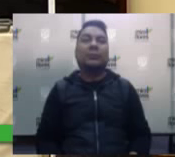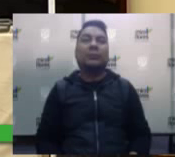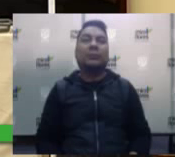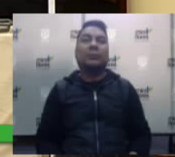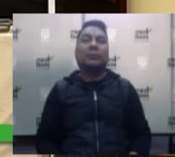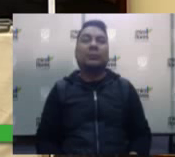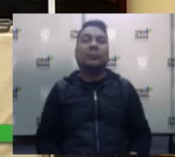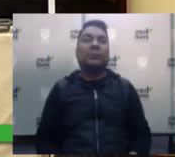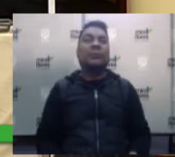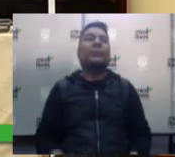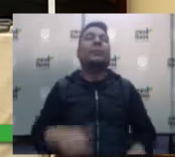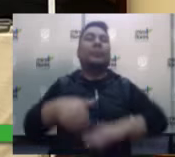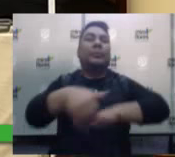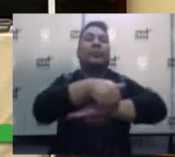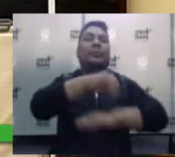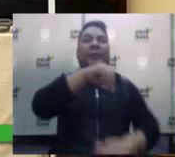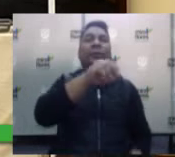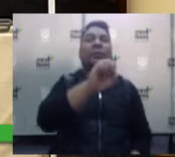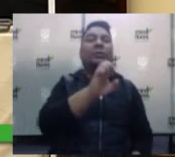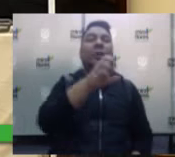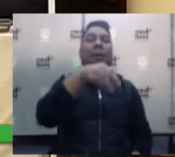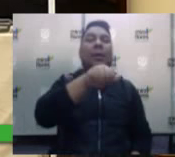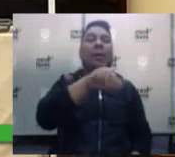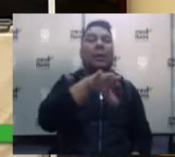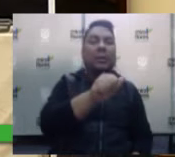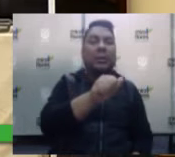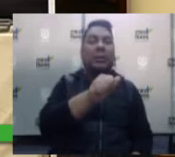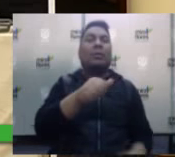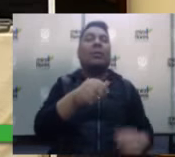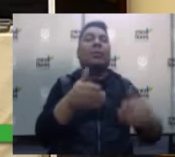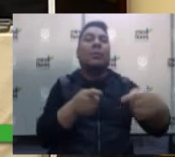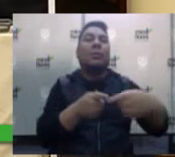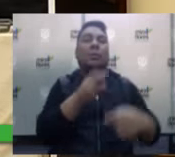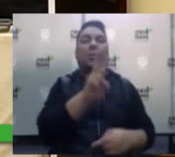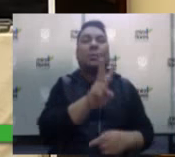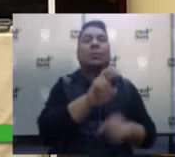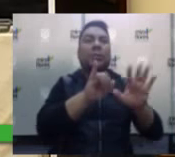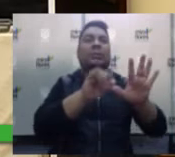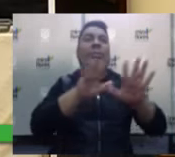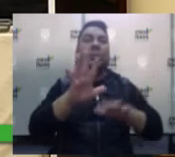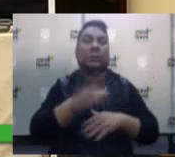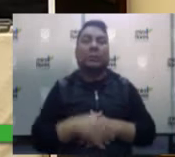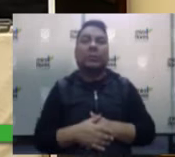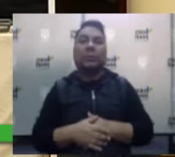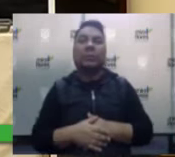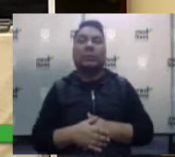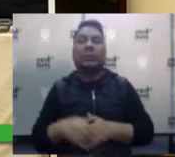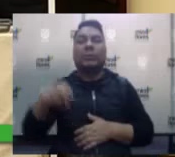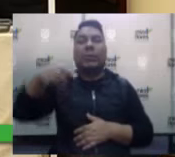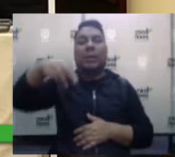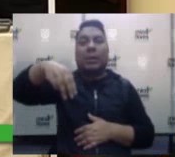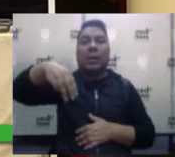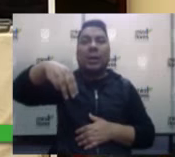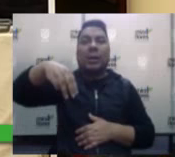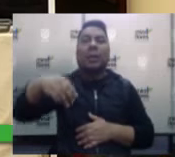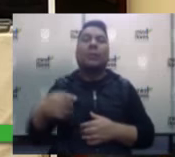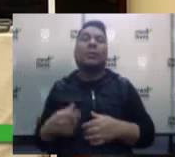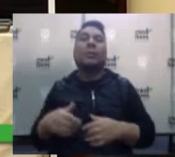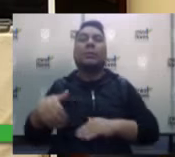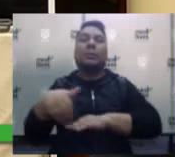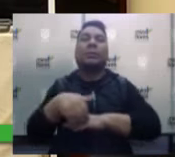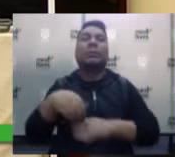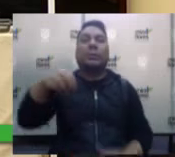Ubicación 68, Avenida José María Ramírez Gastón, cuadra 2, frente al 265. M, letra